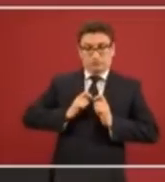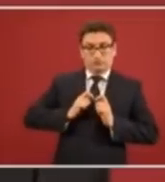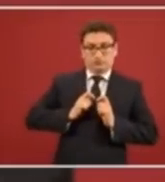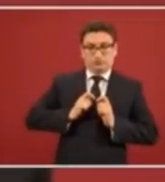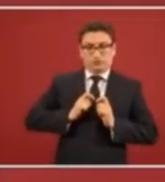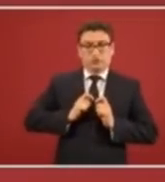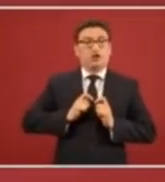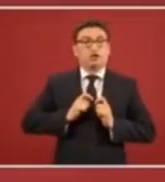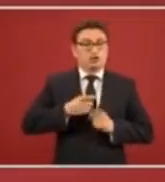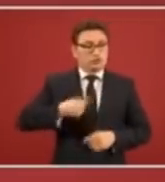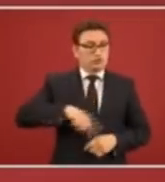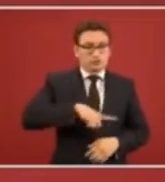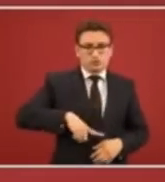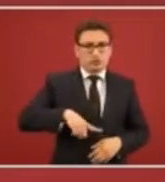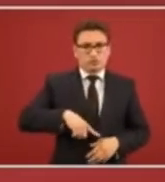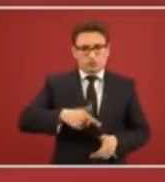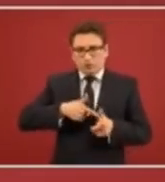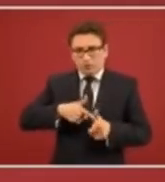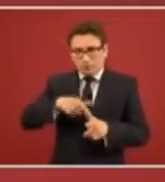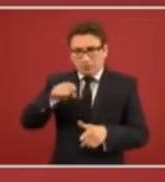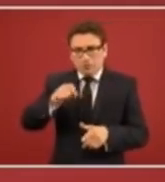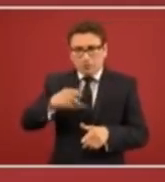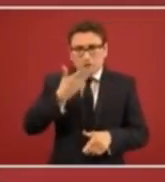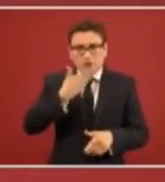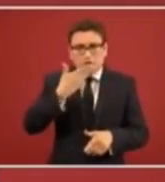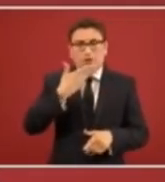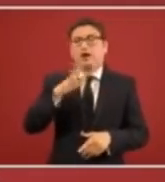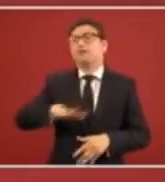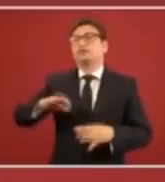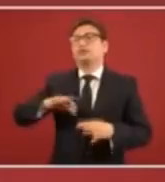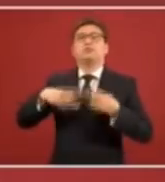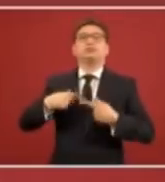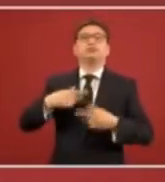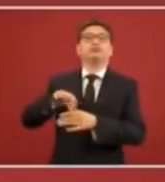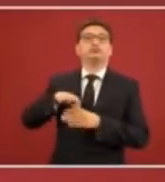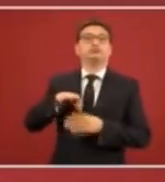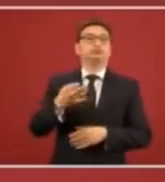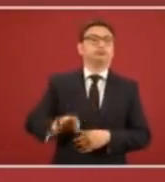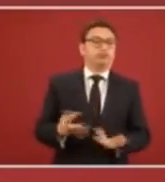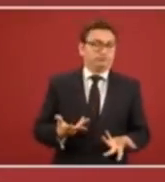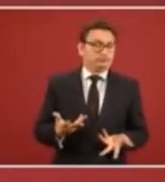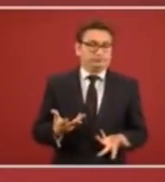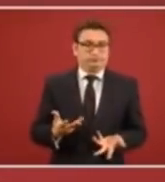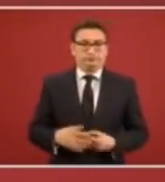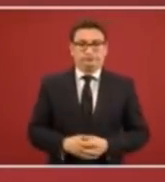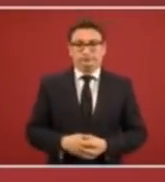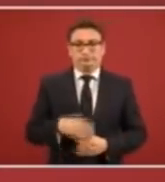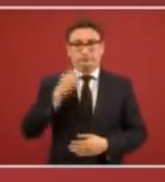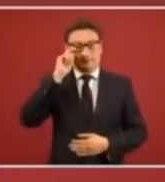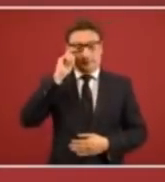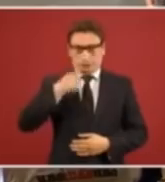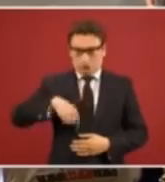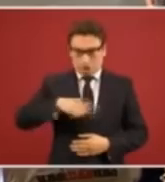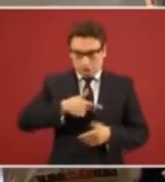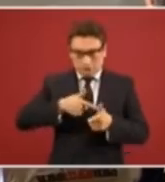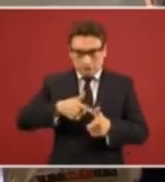que siguiéramos nosotros con esa política antipopular y entreguista, que